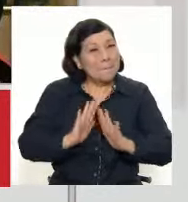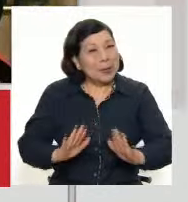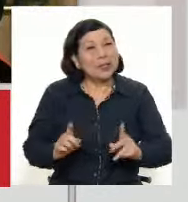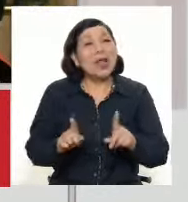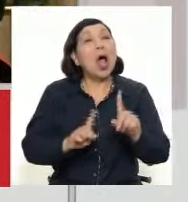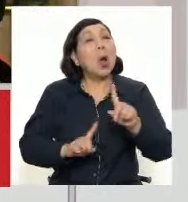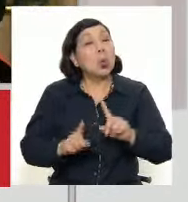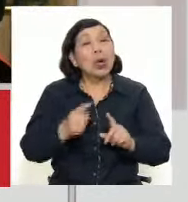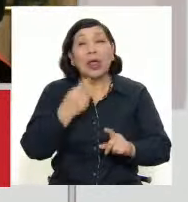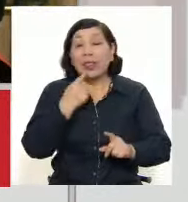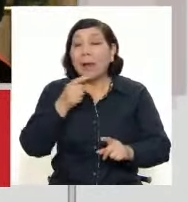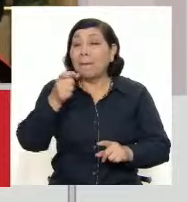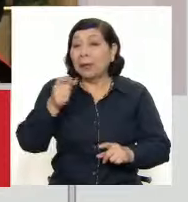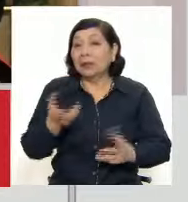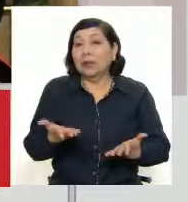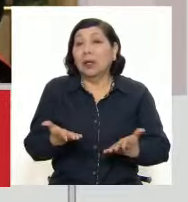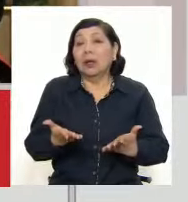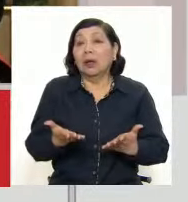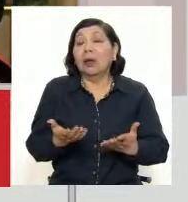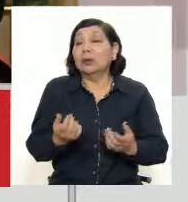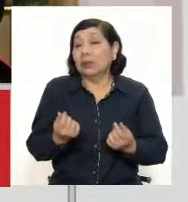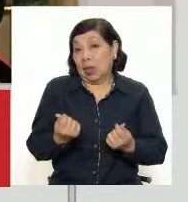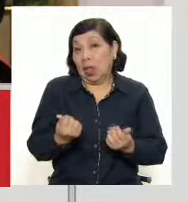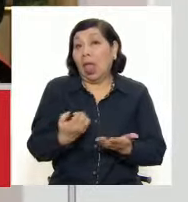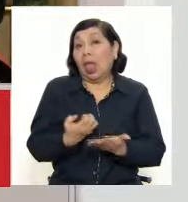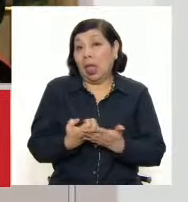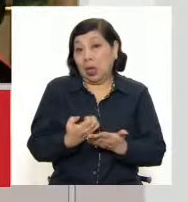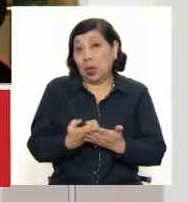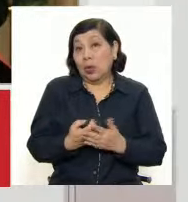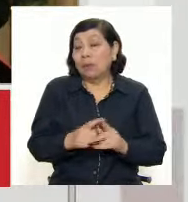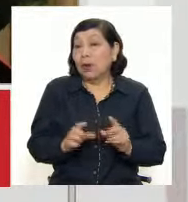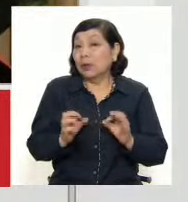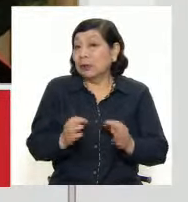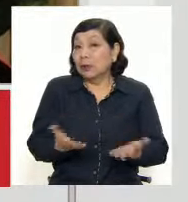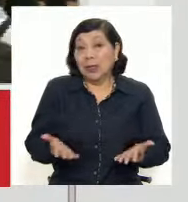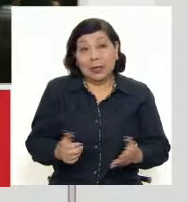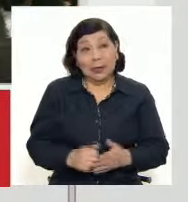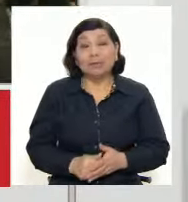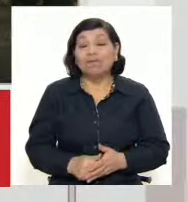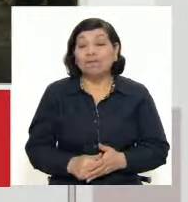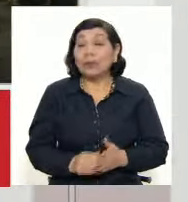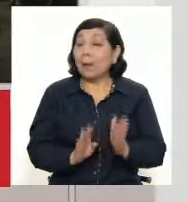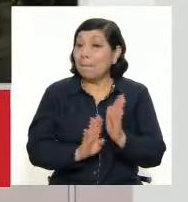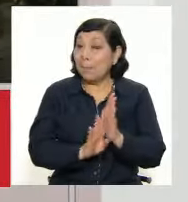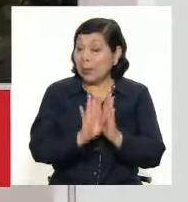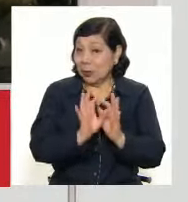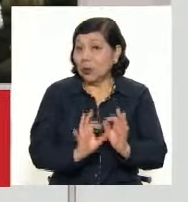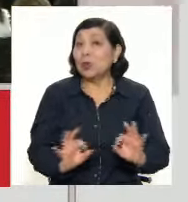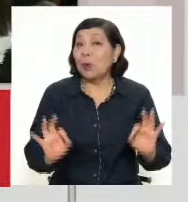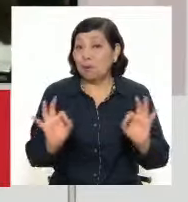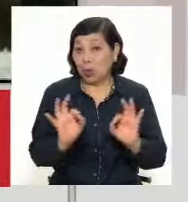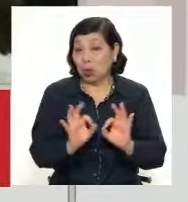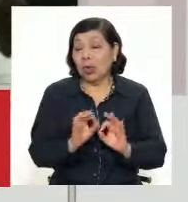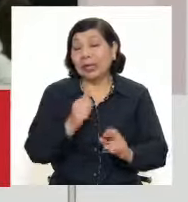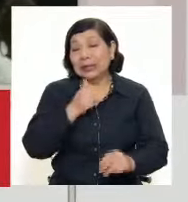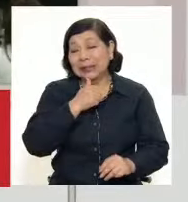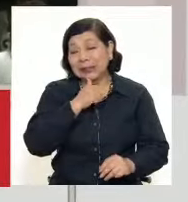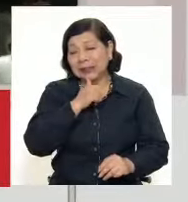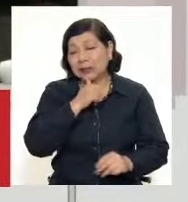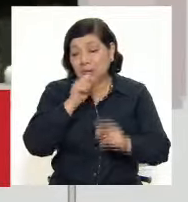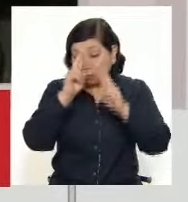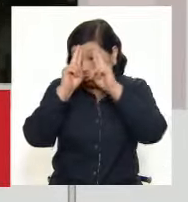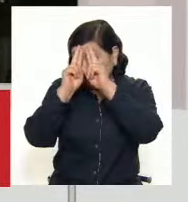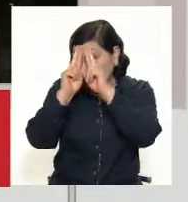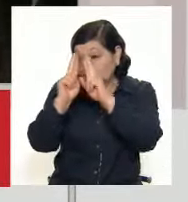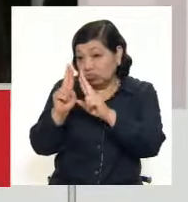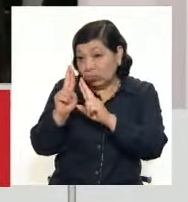También algunos especialistas señalan por la estabilización económica. Lo cierto es que se resalta eso, que en este momento de dolor hay un